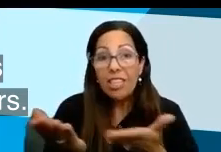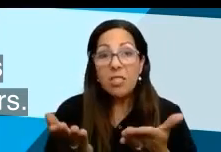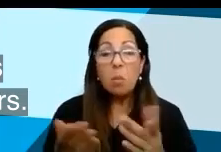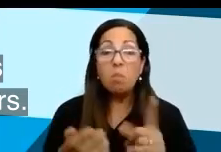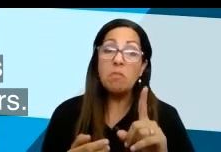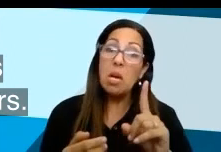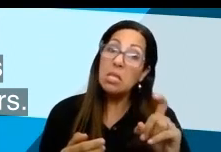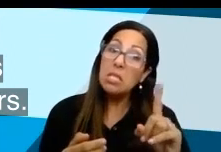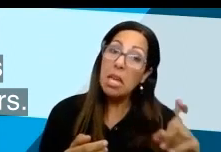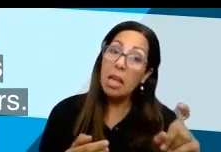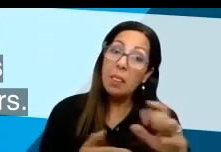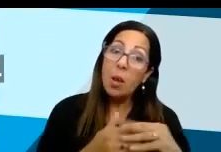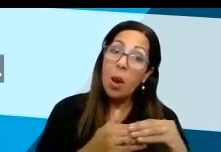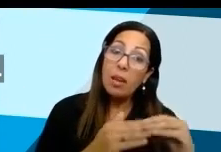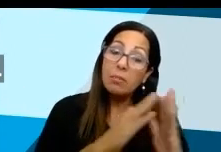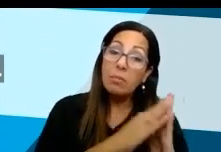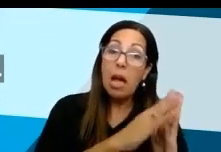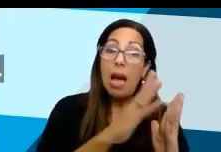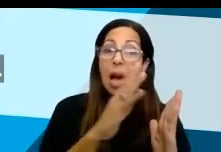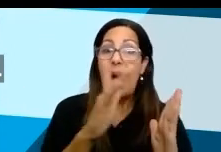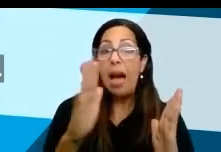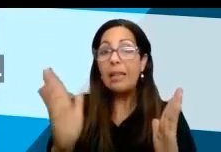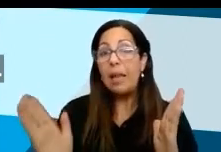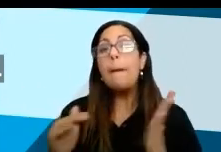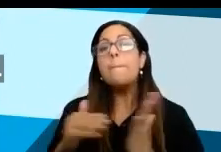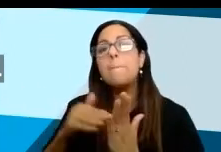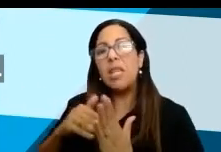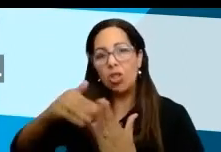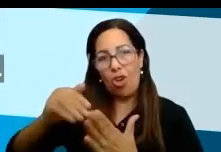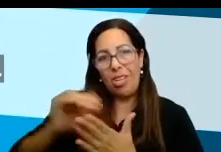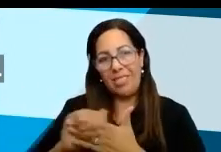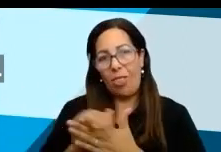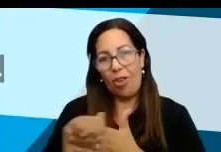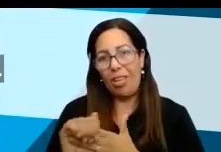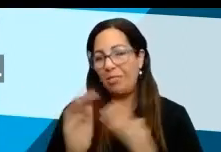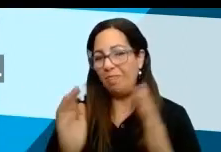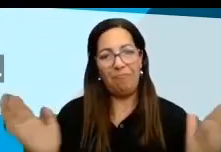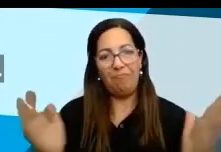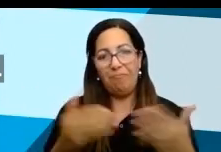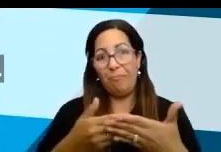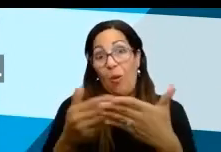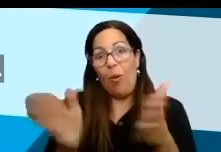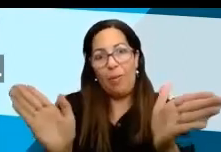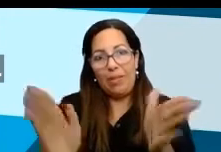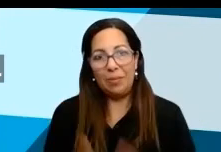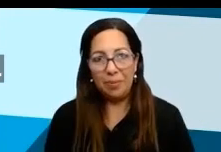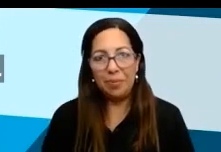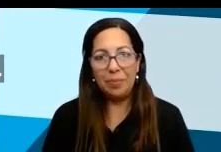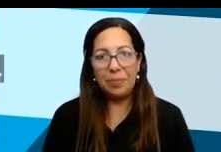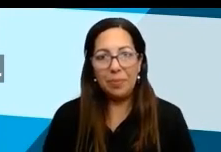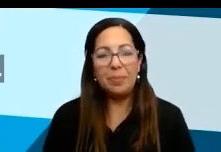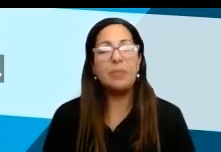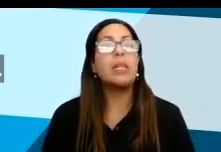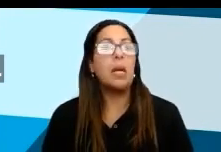hasta millones de dólares. Hay oportunidad para un sinnúmero de negocios y empresas. Ok, así